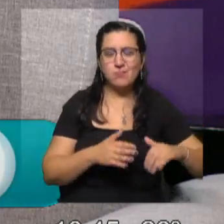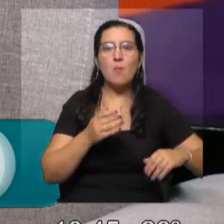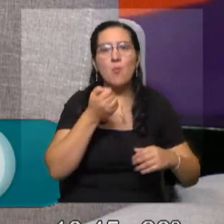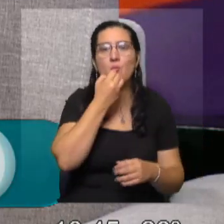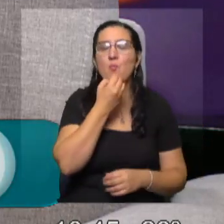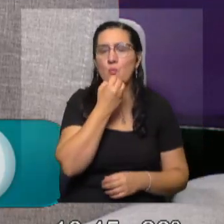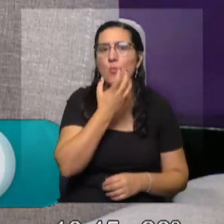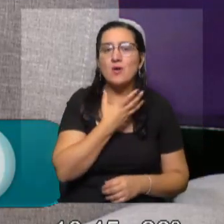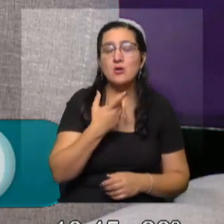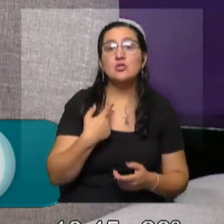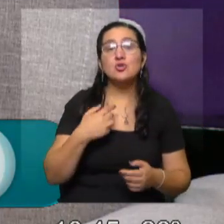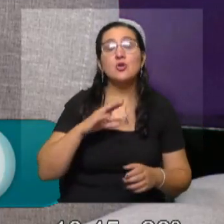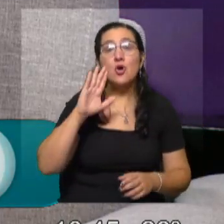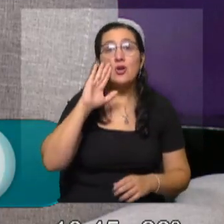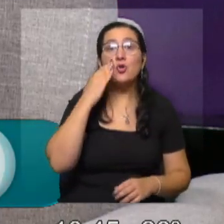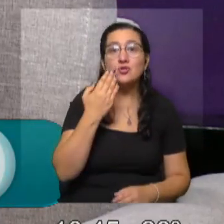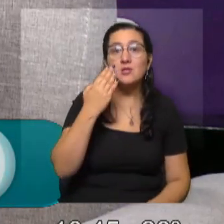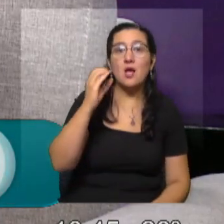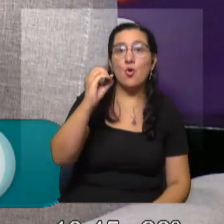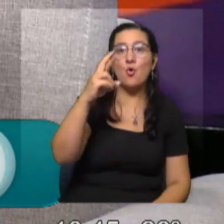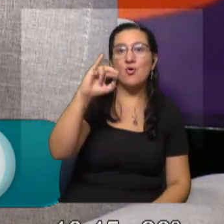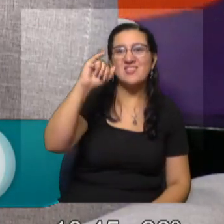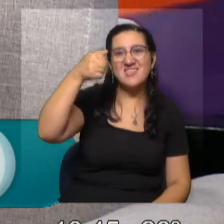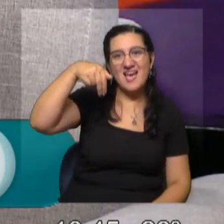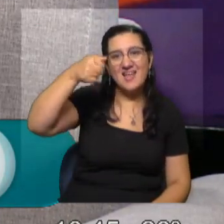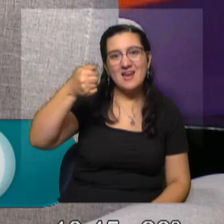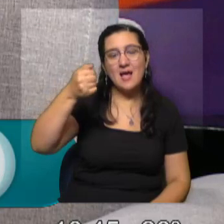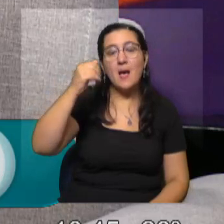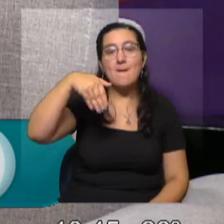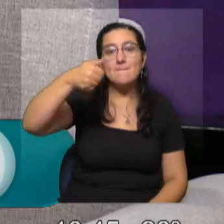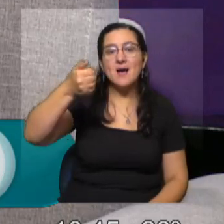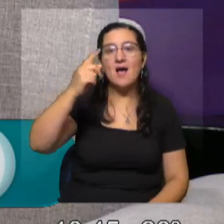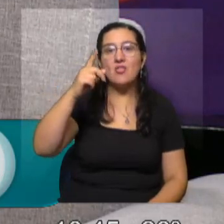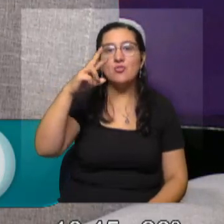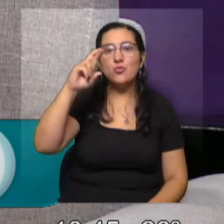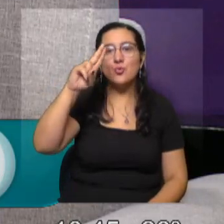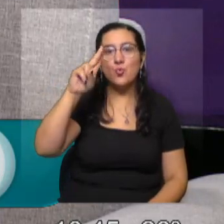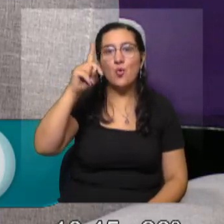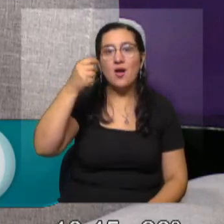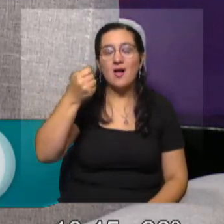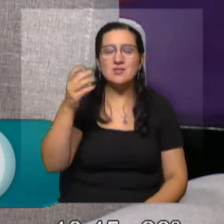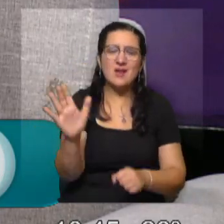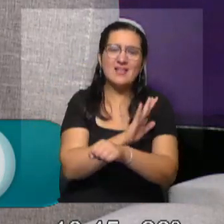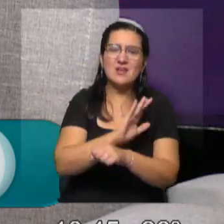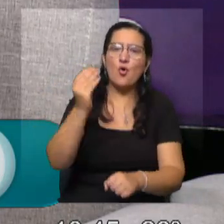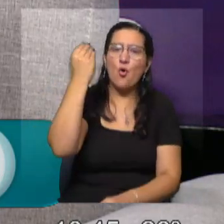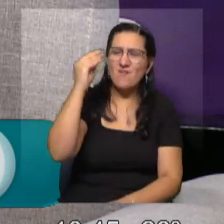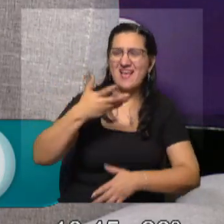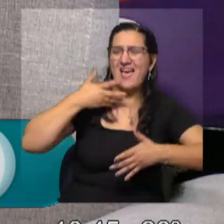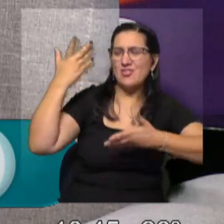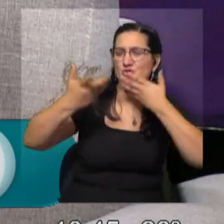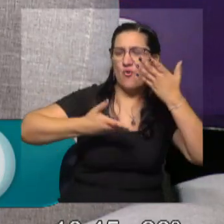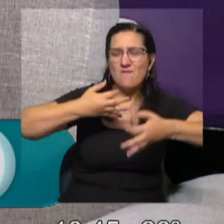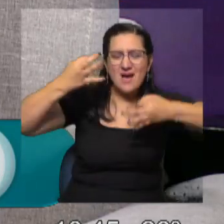Yo quiero destacar a Oriana Madruga, que es una actriz joven, actúa bárbaro, cantó